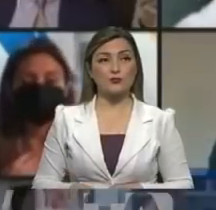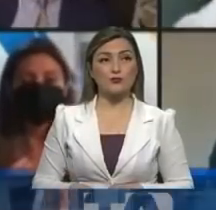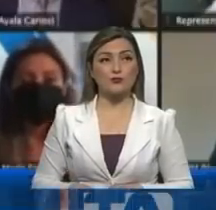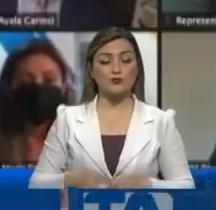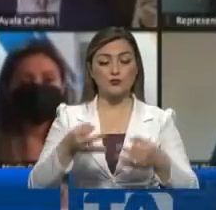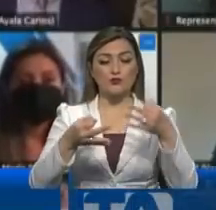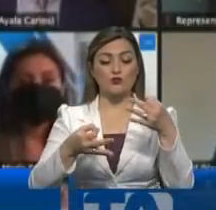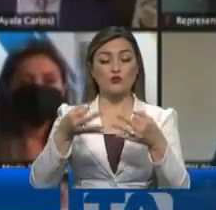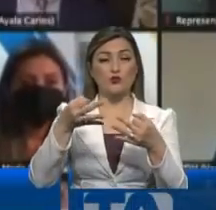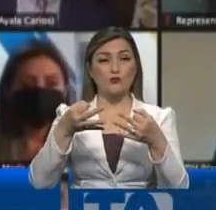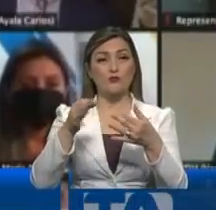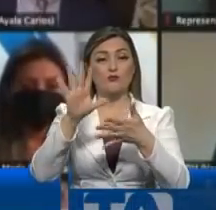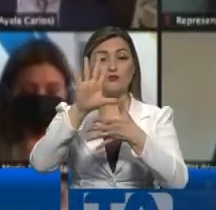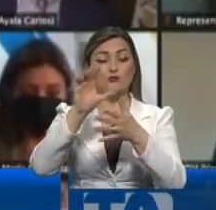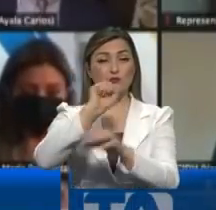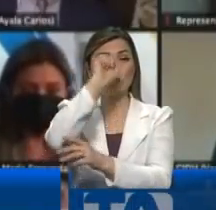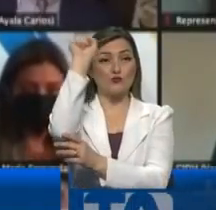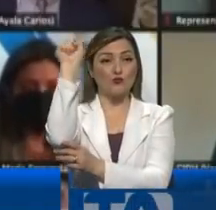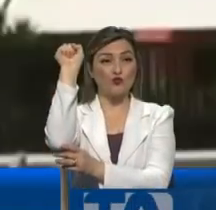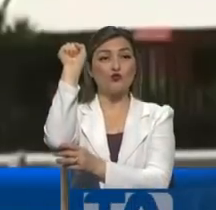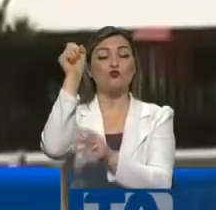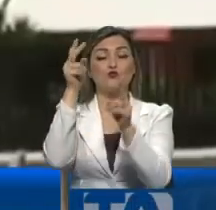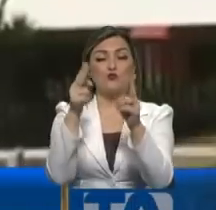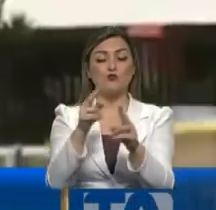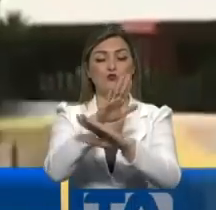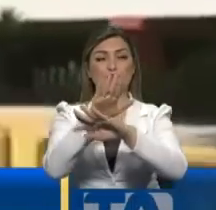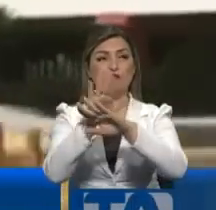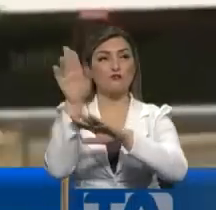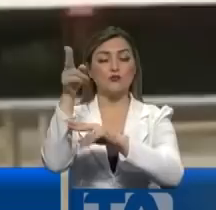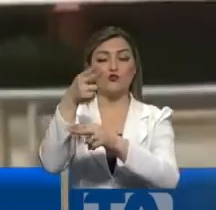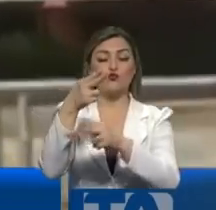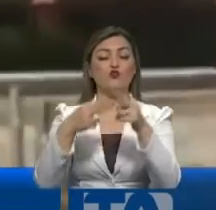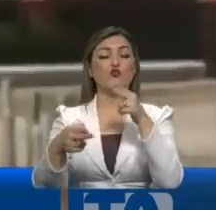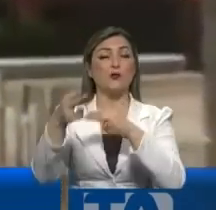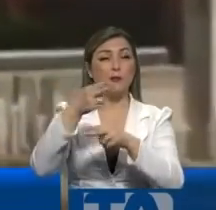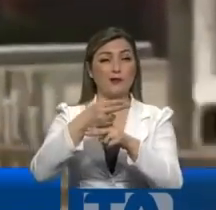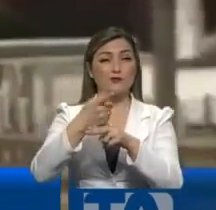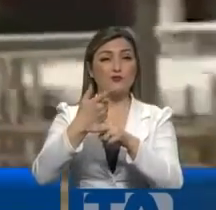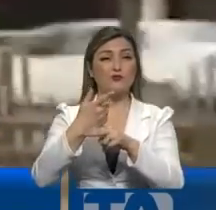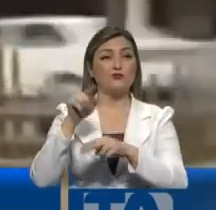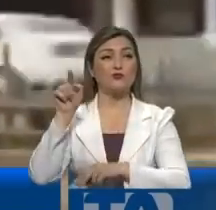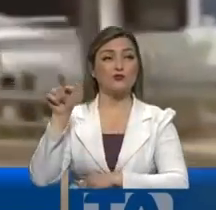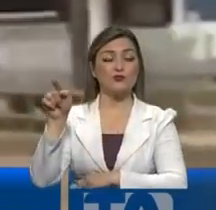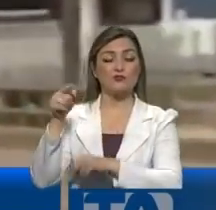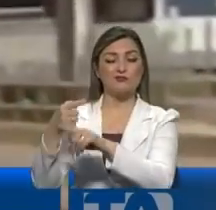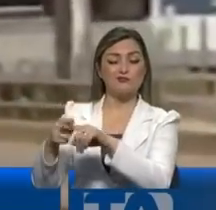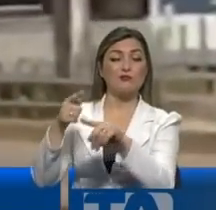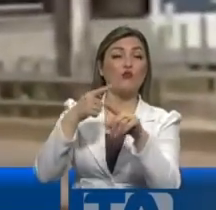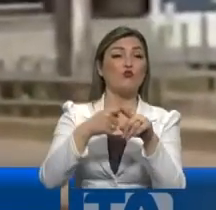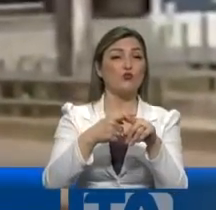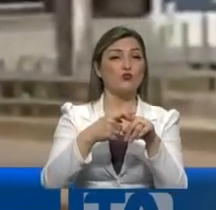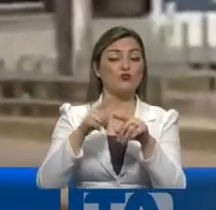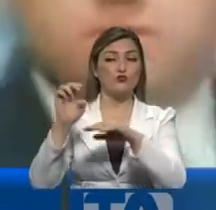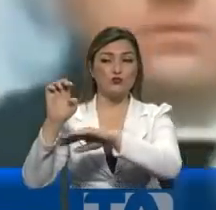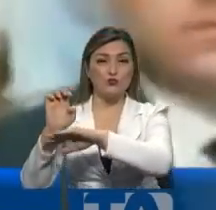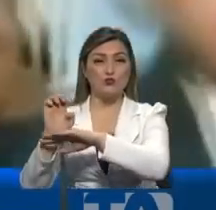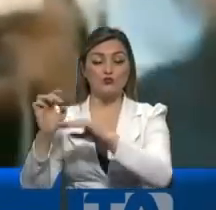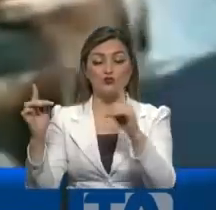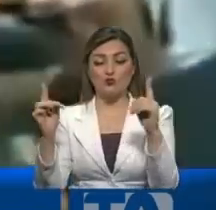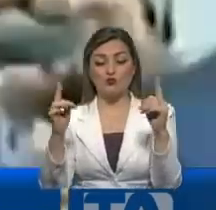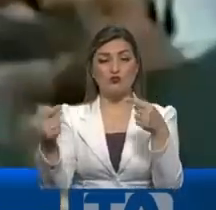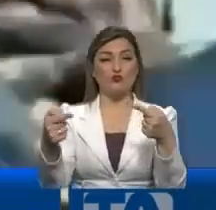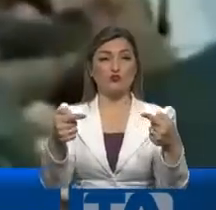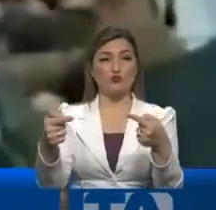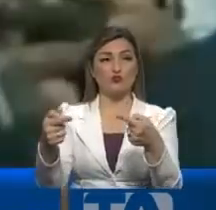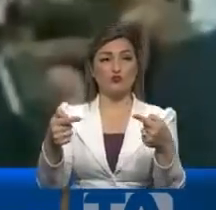En la Corte Interamericana de Derechos Humanos, el llamado caso El Universo se denomina Palacio Urrutia y otros versus Ecuador. En él,